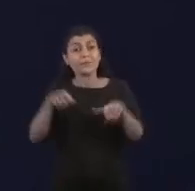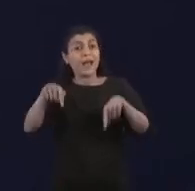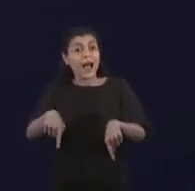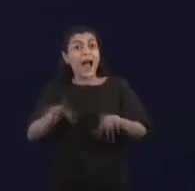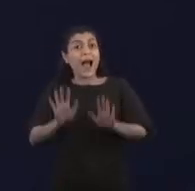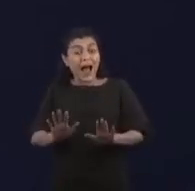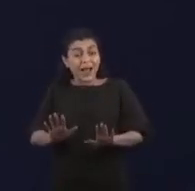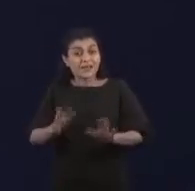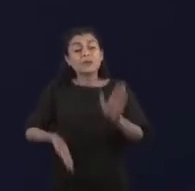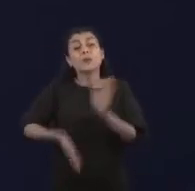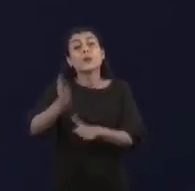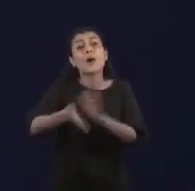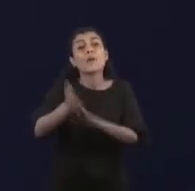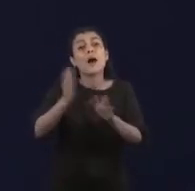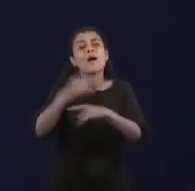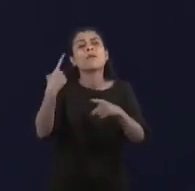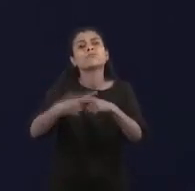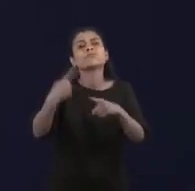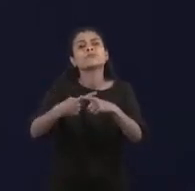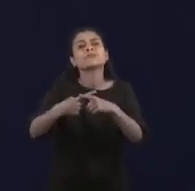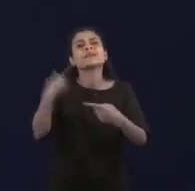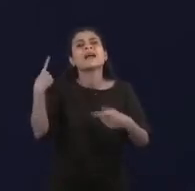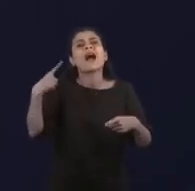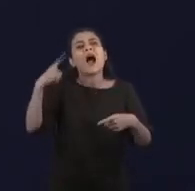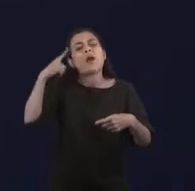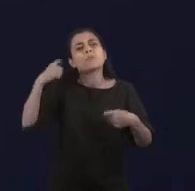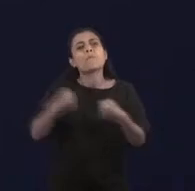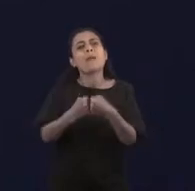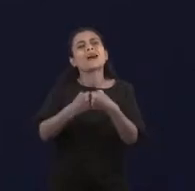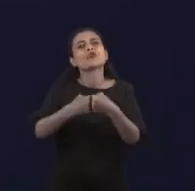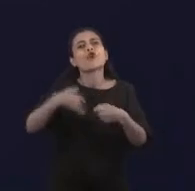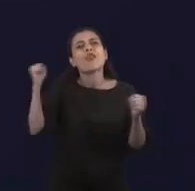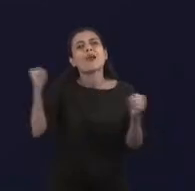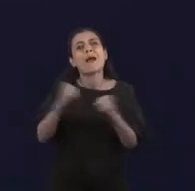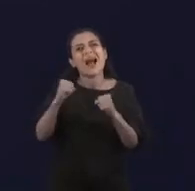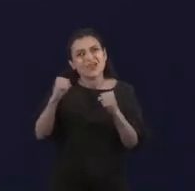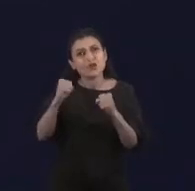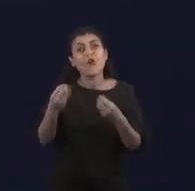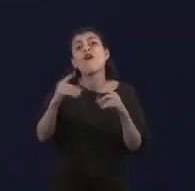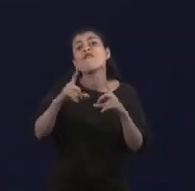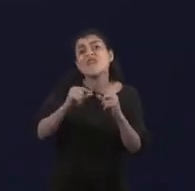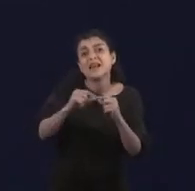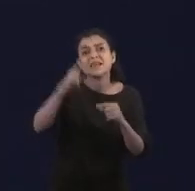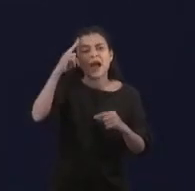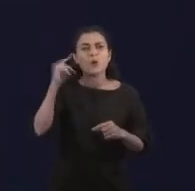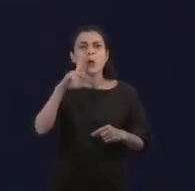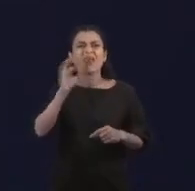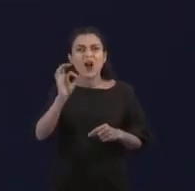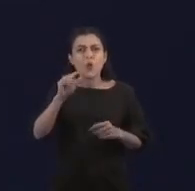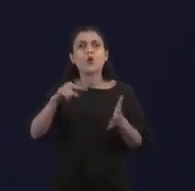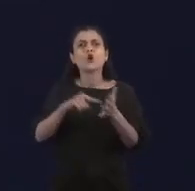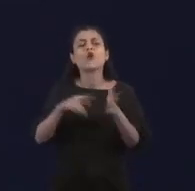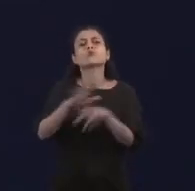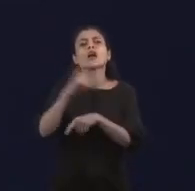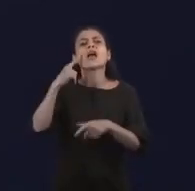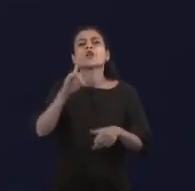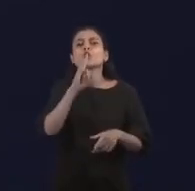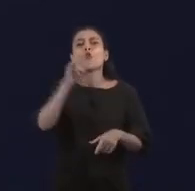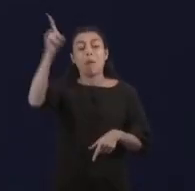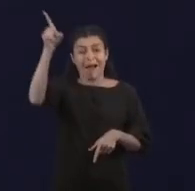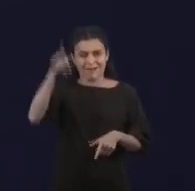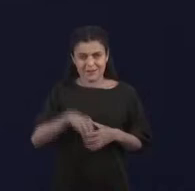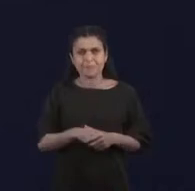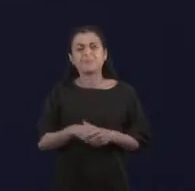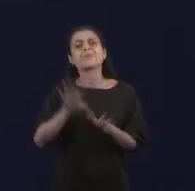el Pacto de Mayo el 9 de julio en Tucumán, donde se invitará a gobernadores,